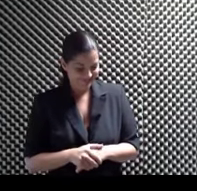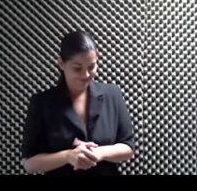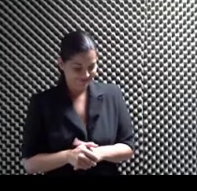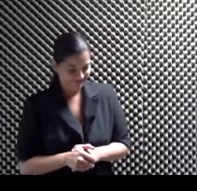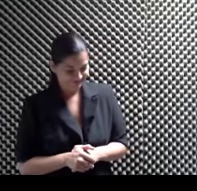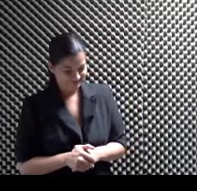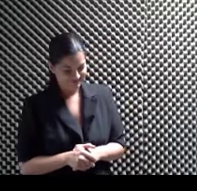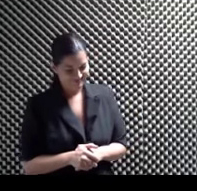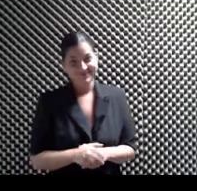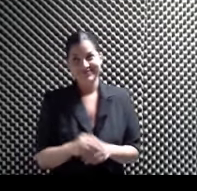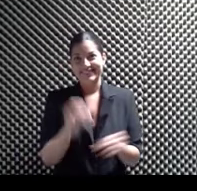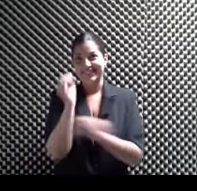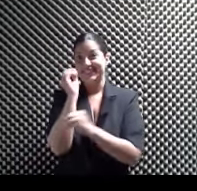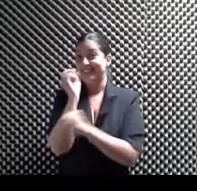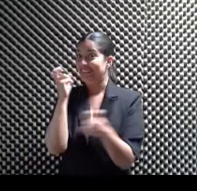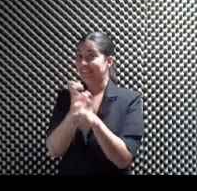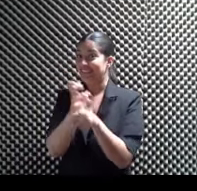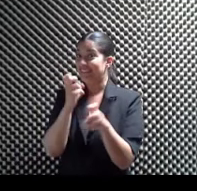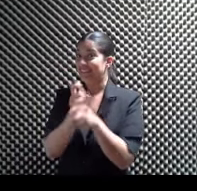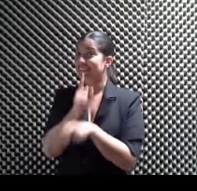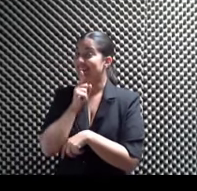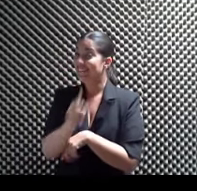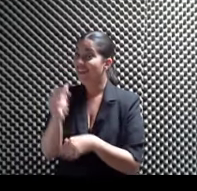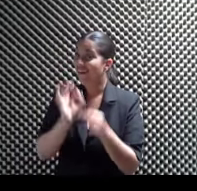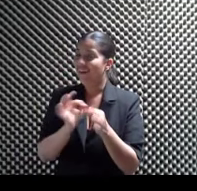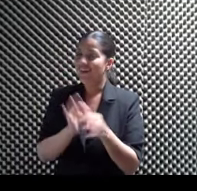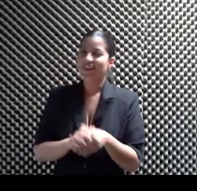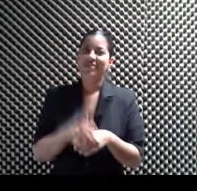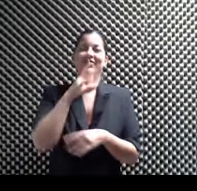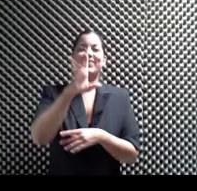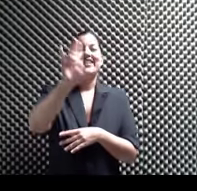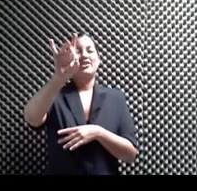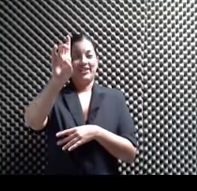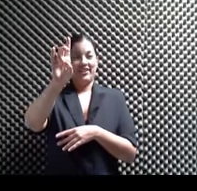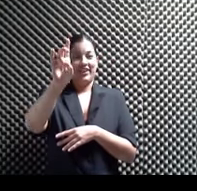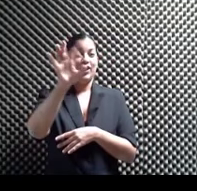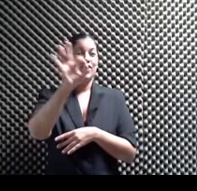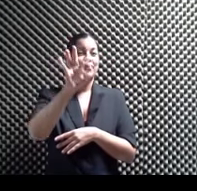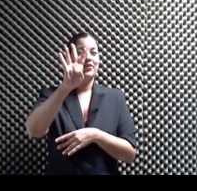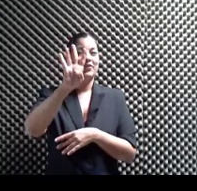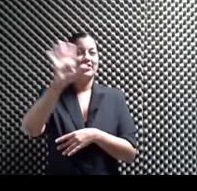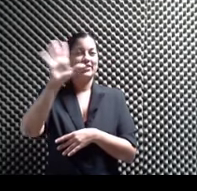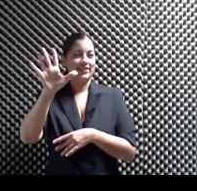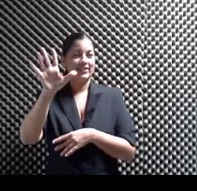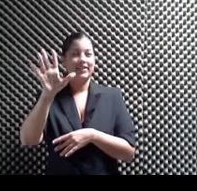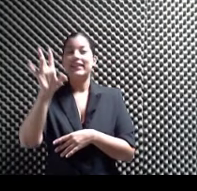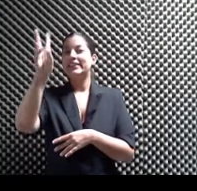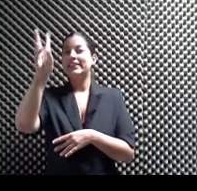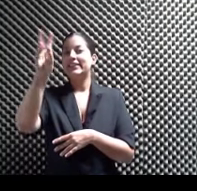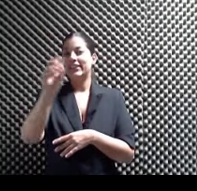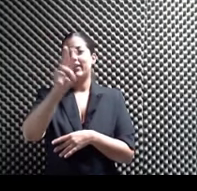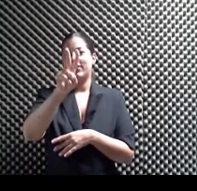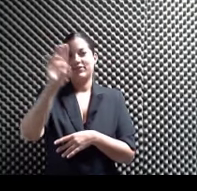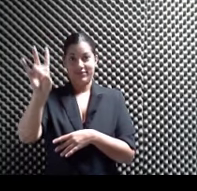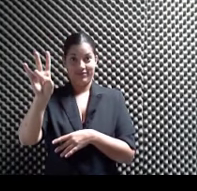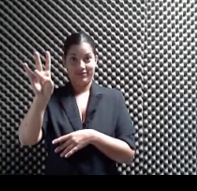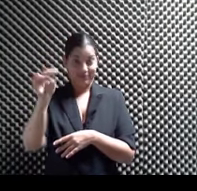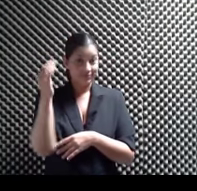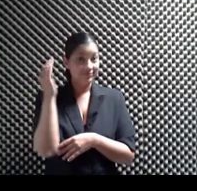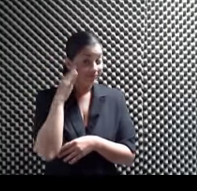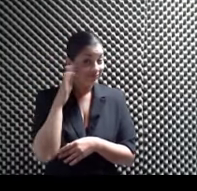Bendito Soy 787-945-7027 Ya sabe que es Este